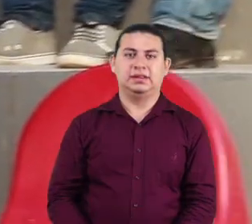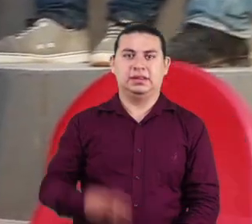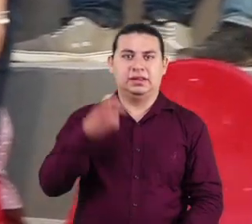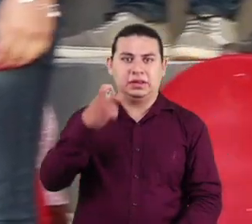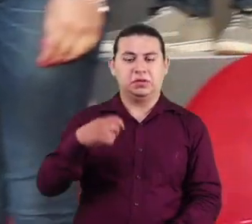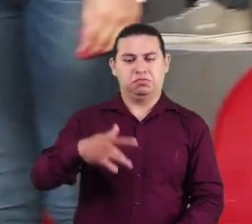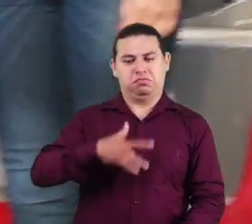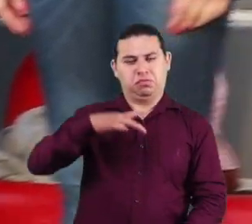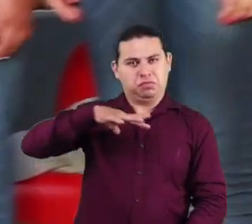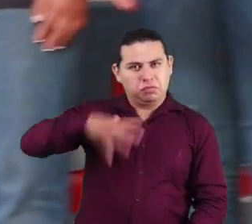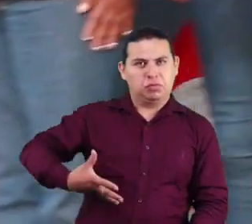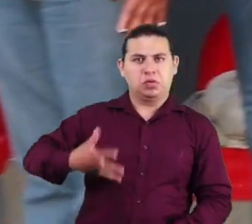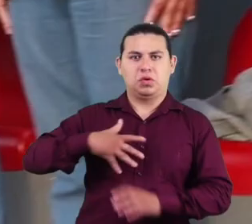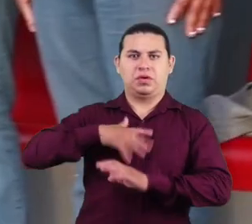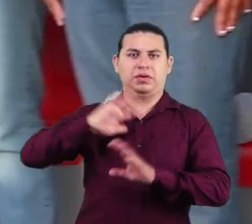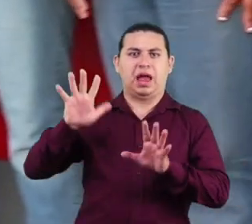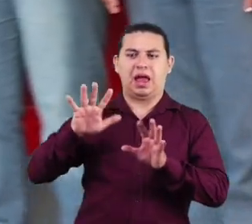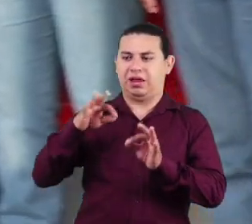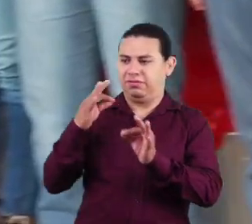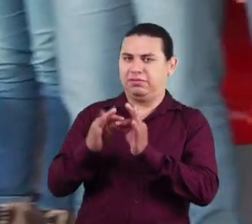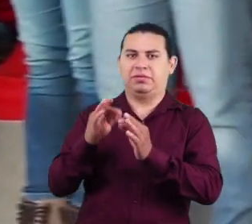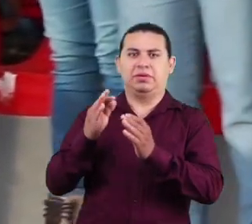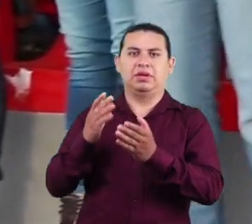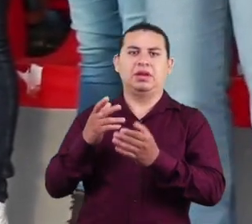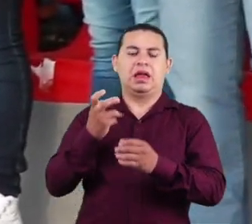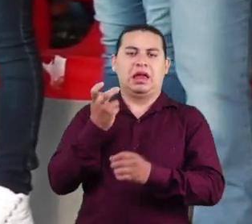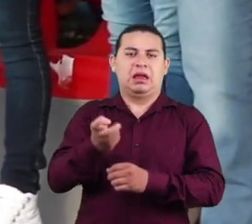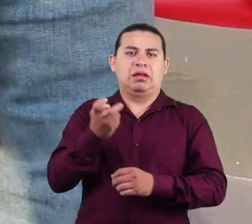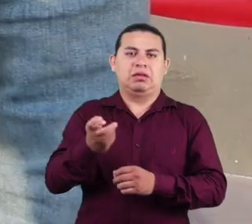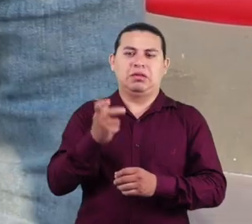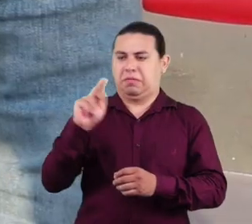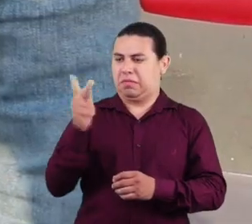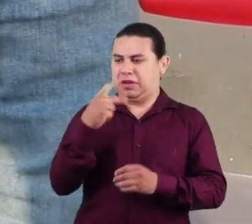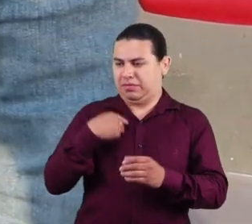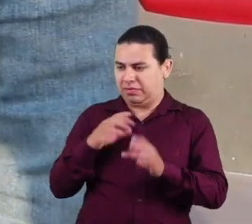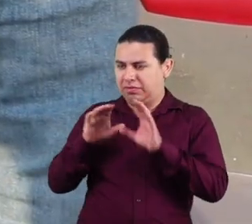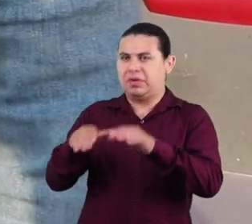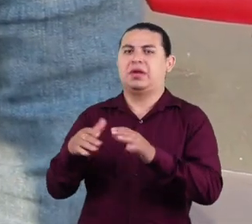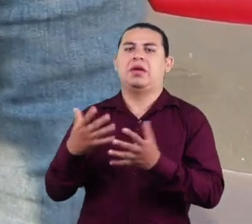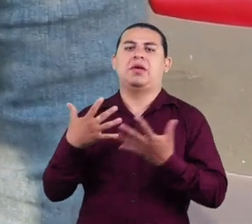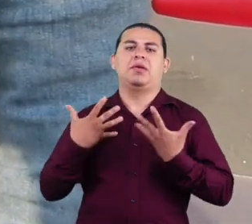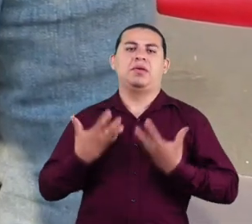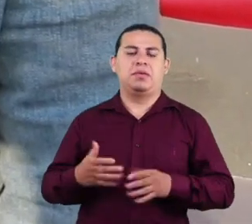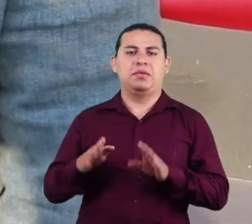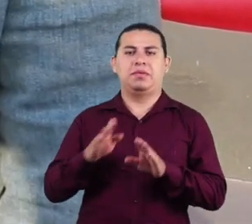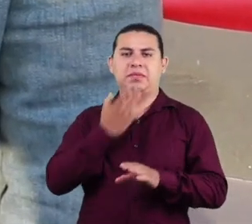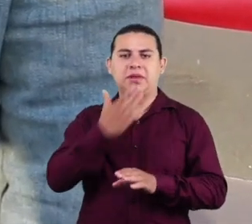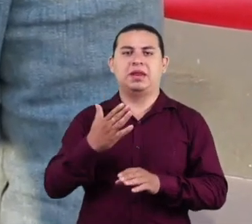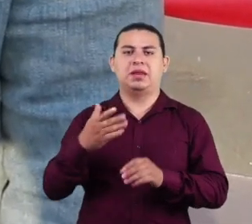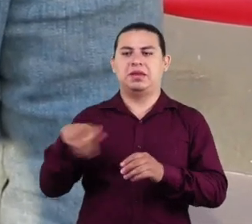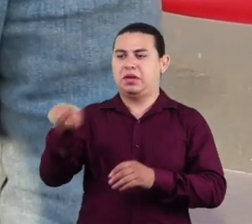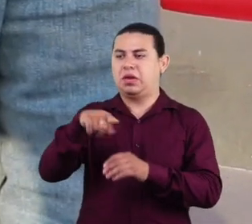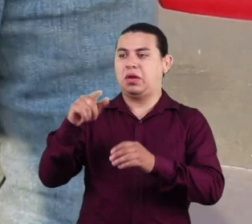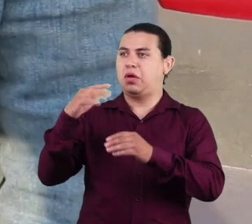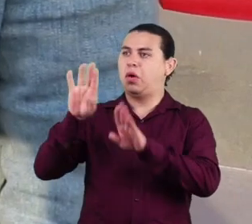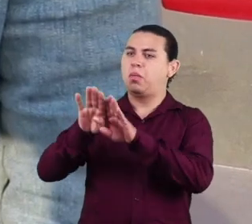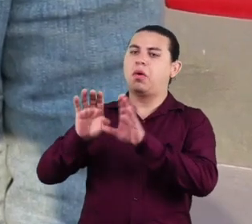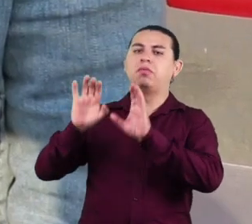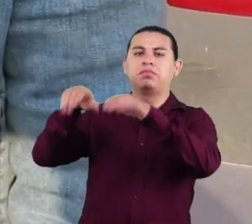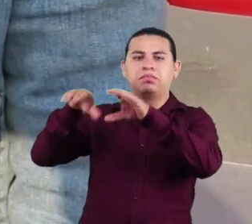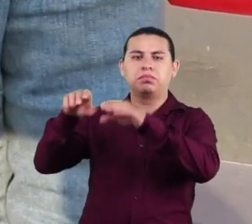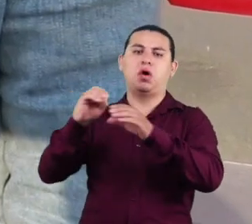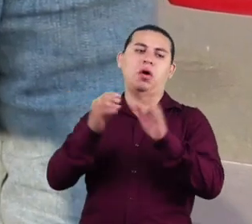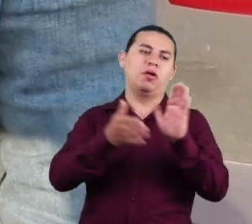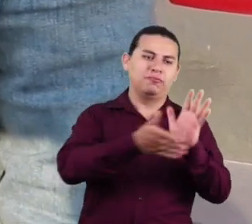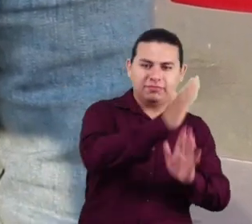Pues yo me siento orgullosa de haber ingresado a esta preparatoria. Justo ahora voy a egresar y voy a